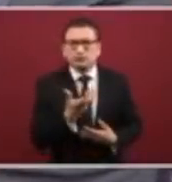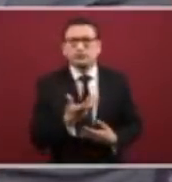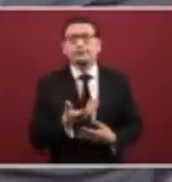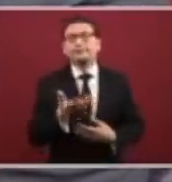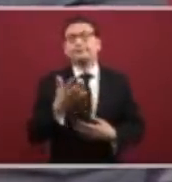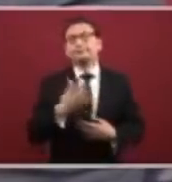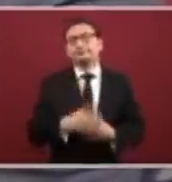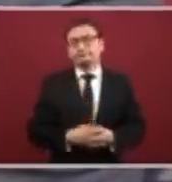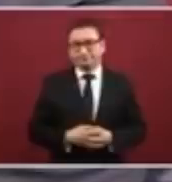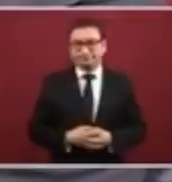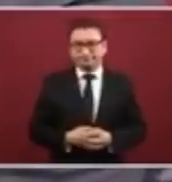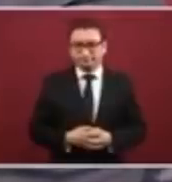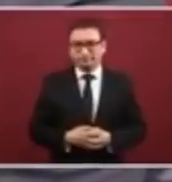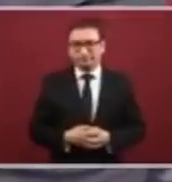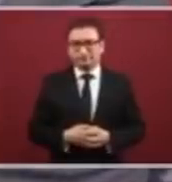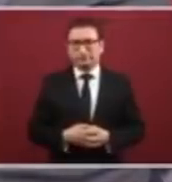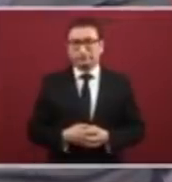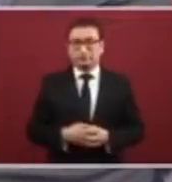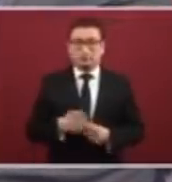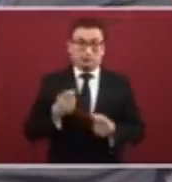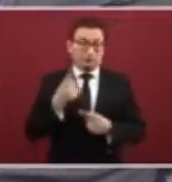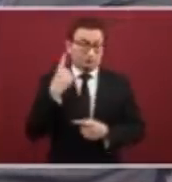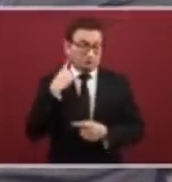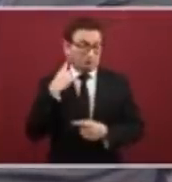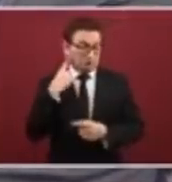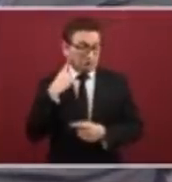si son ciertas las versiones,